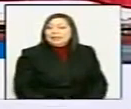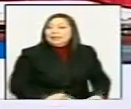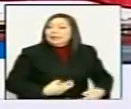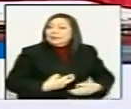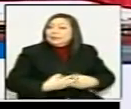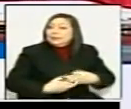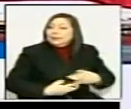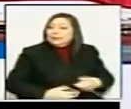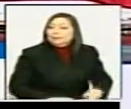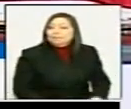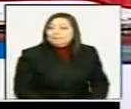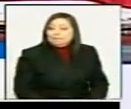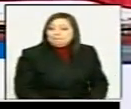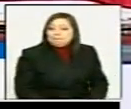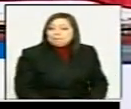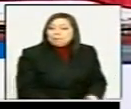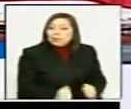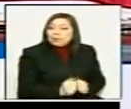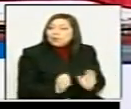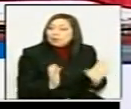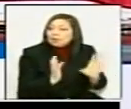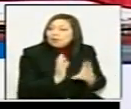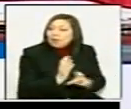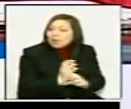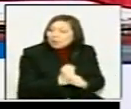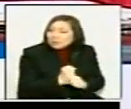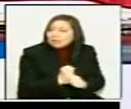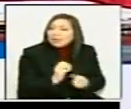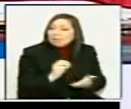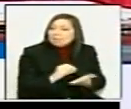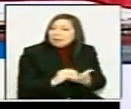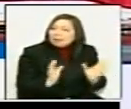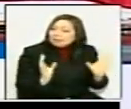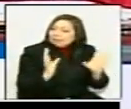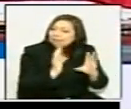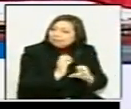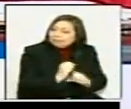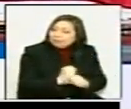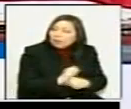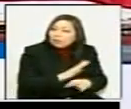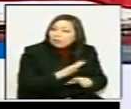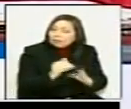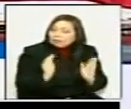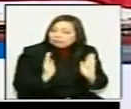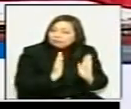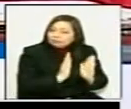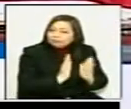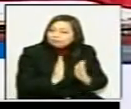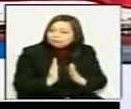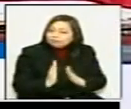proceso con ajustes y reajustes recomendados por los supervisores.